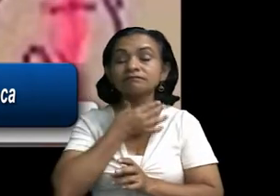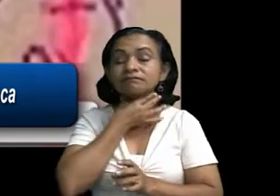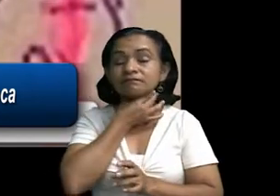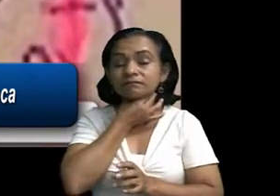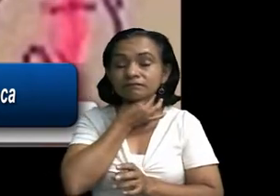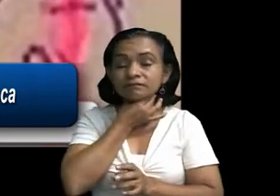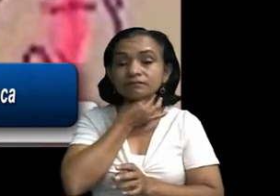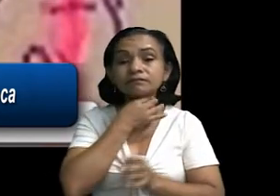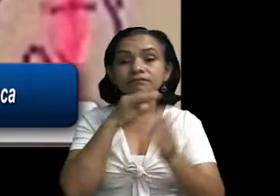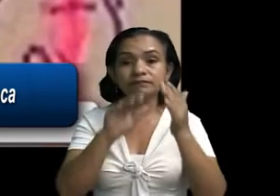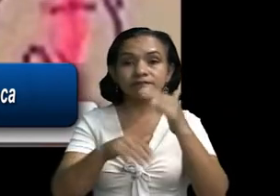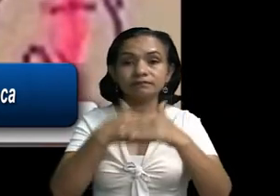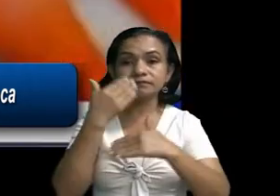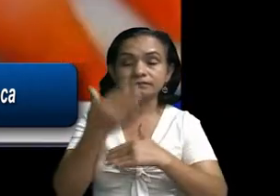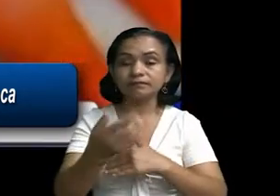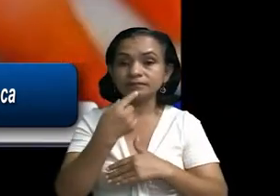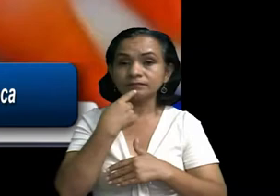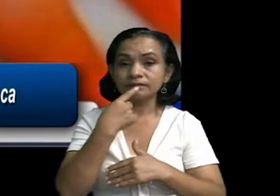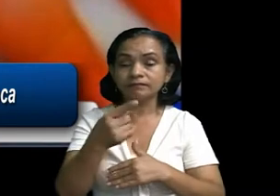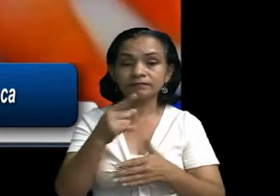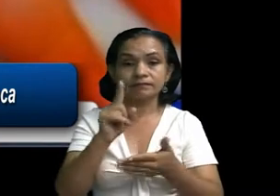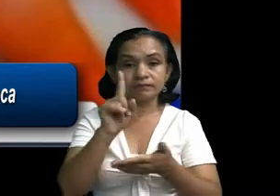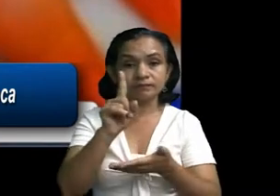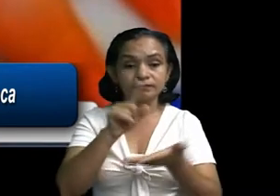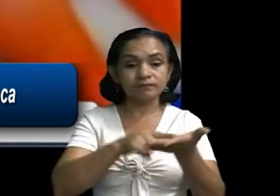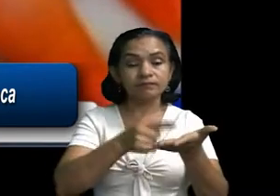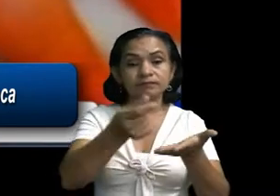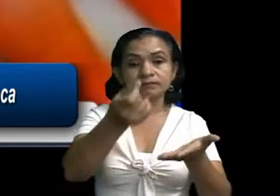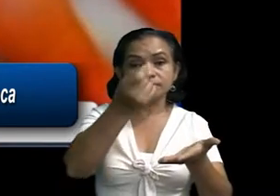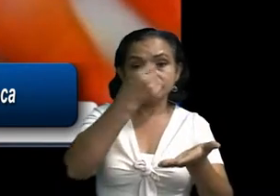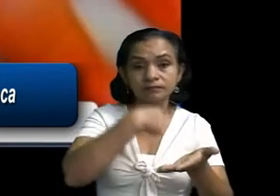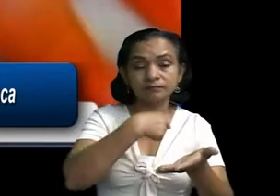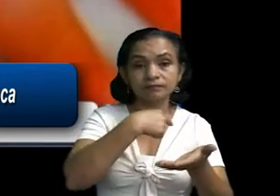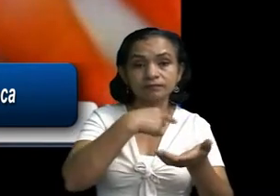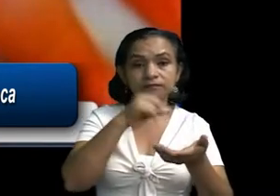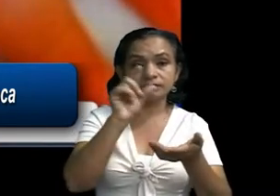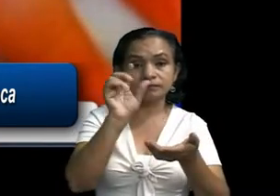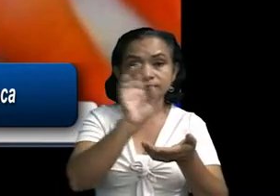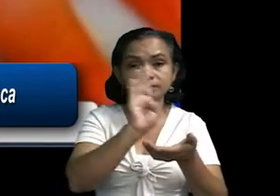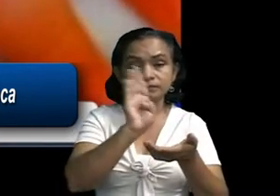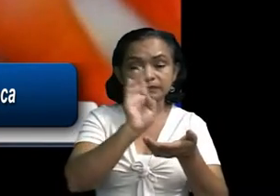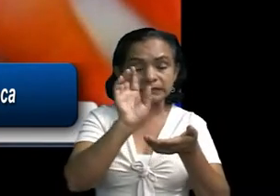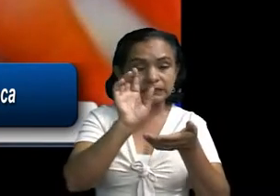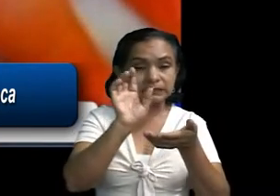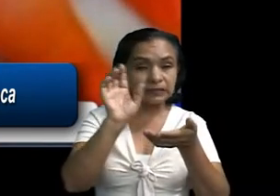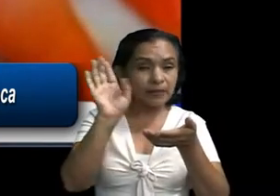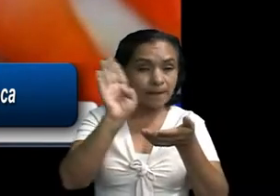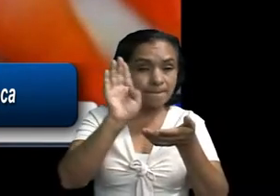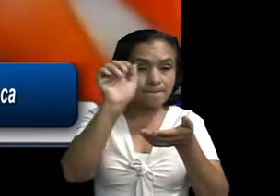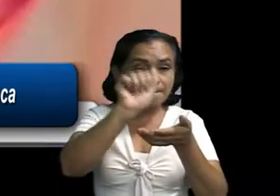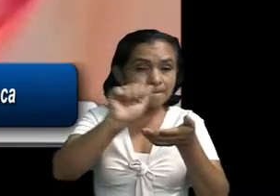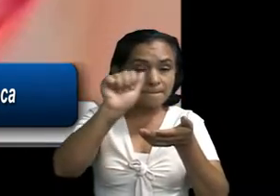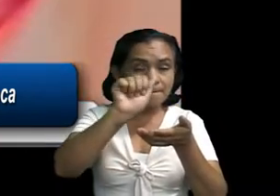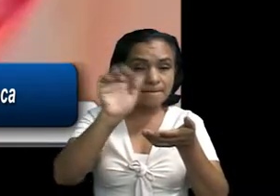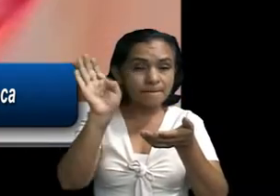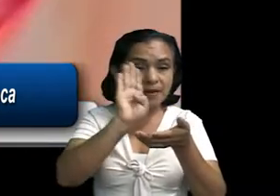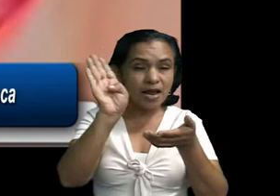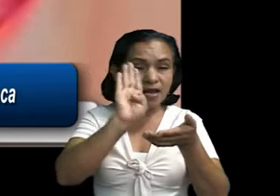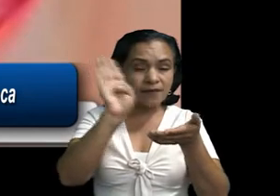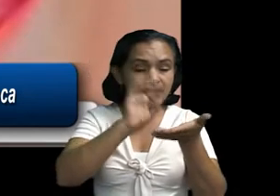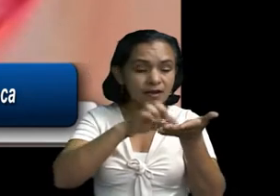Y posteriormente le indicamos una dosis única de penicilina benzatínica, 1.200.000 unidades. Inyectada. Pero esto es